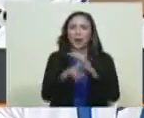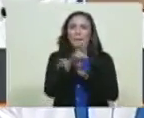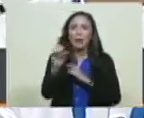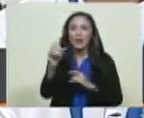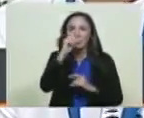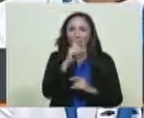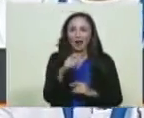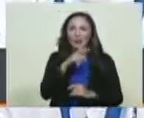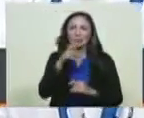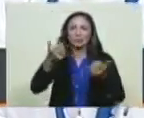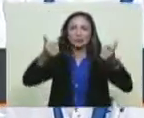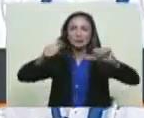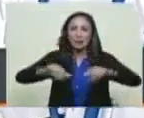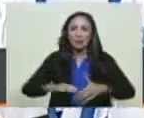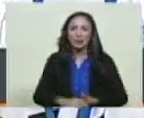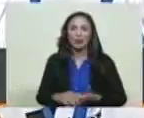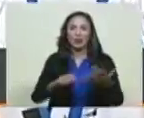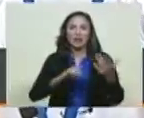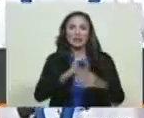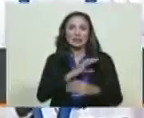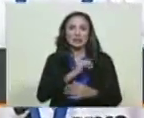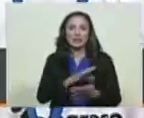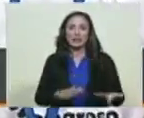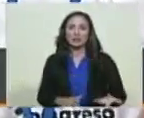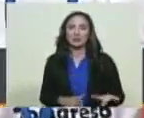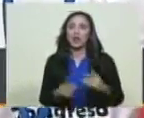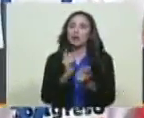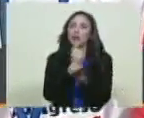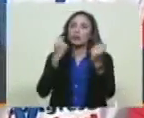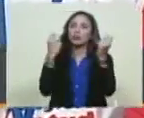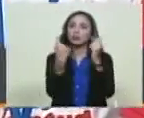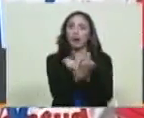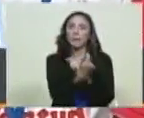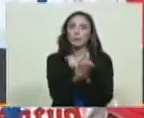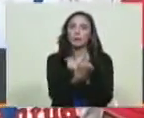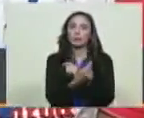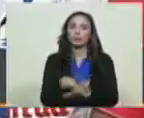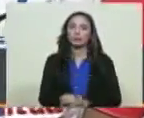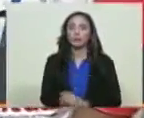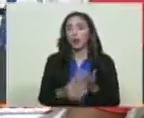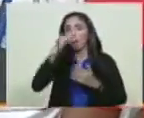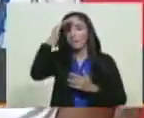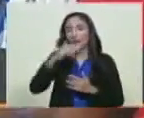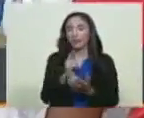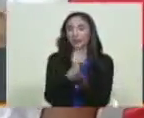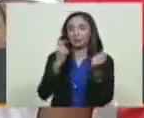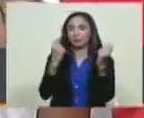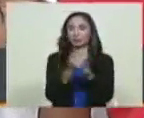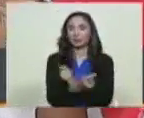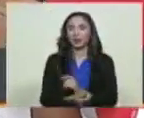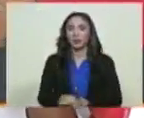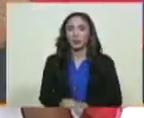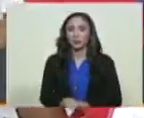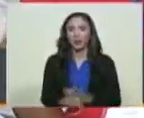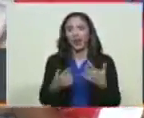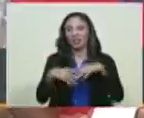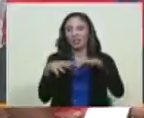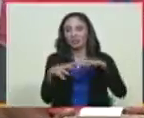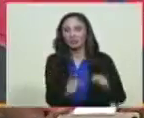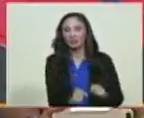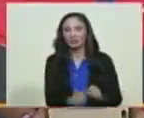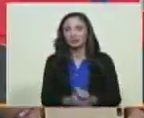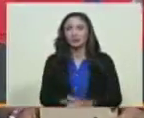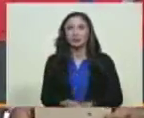años de que se sustituyó el régimen militar fascista pro imperialista de